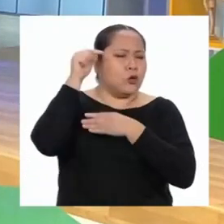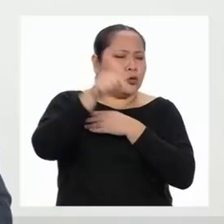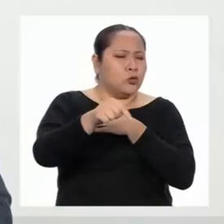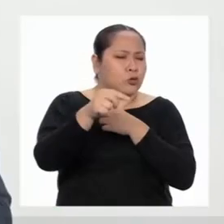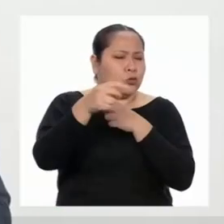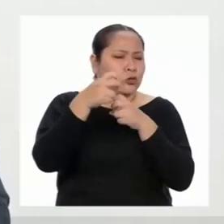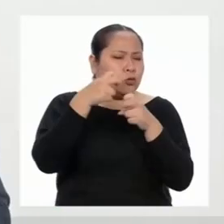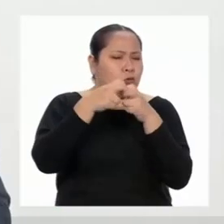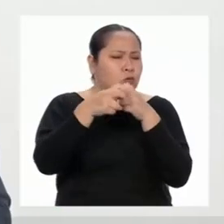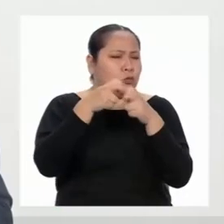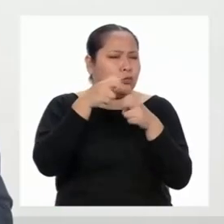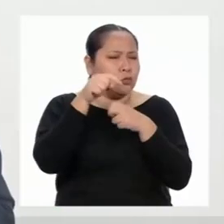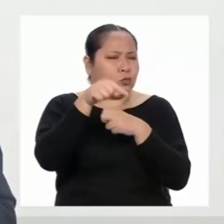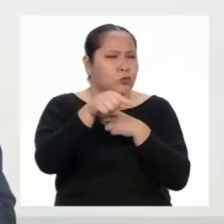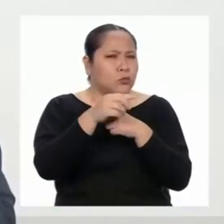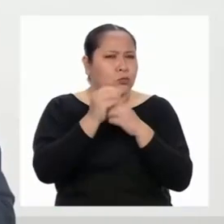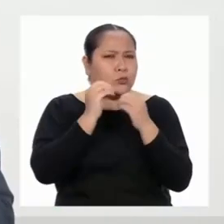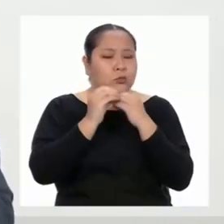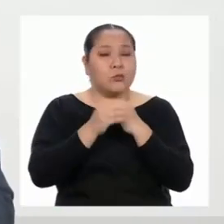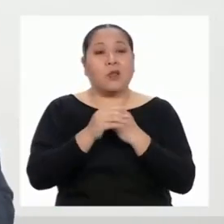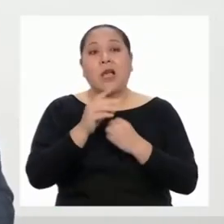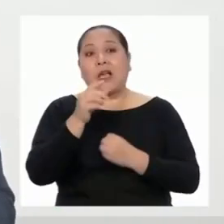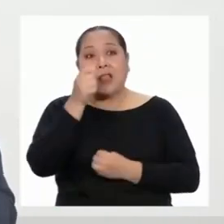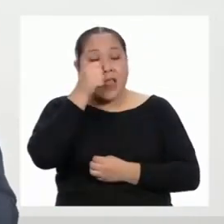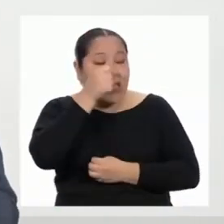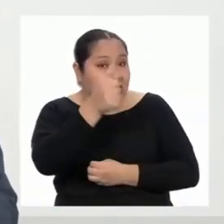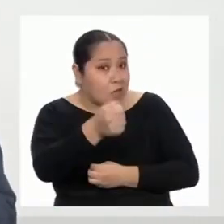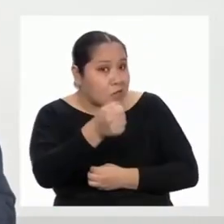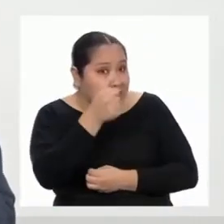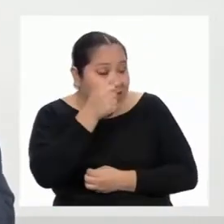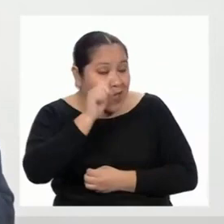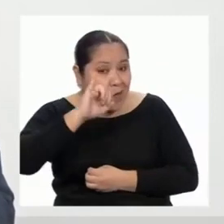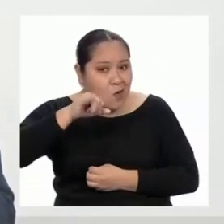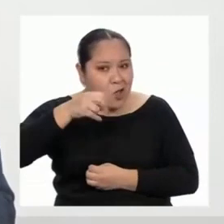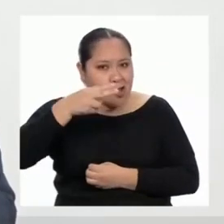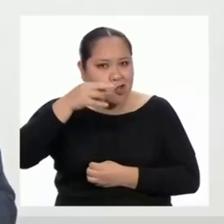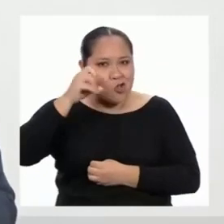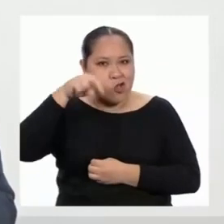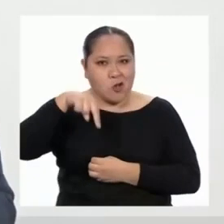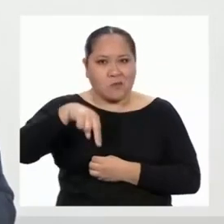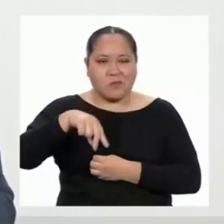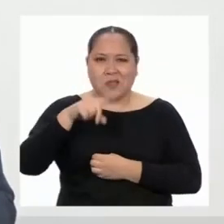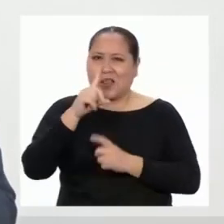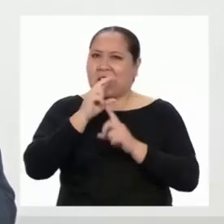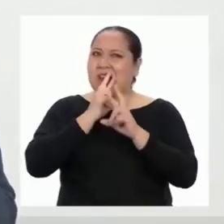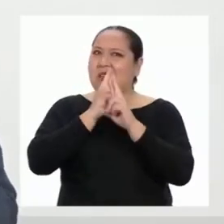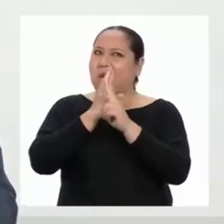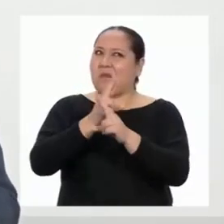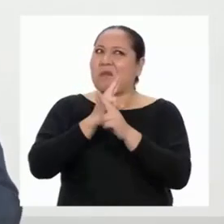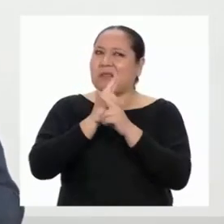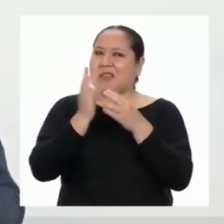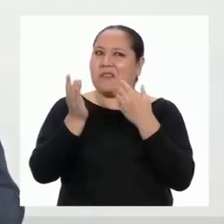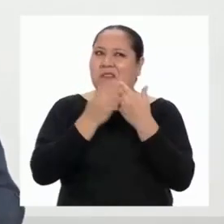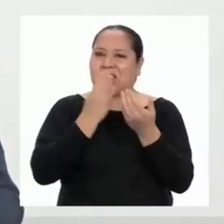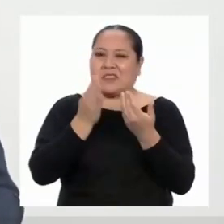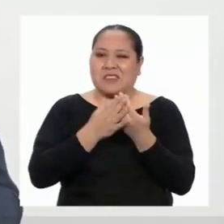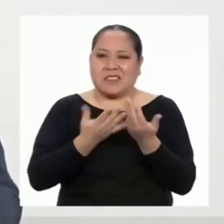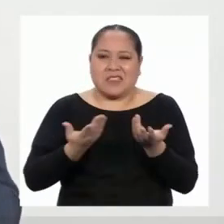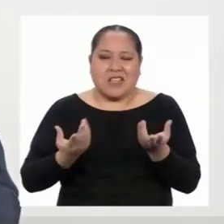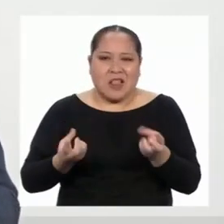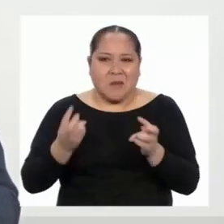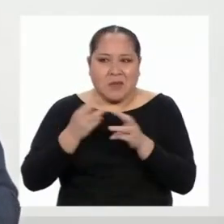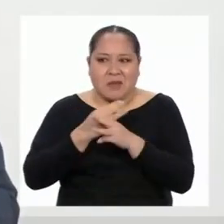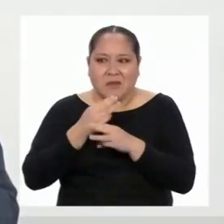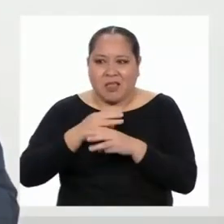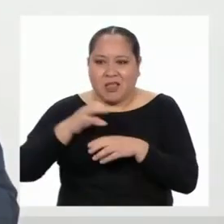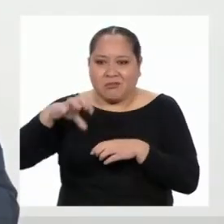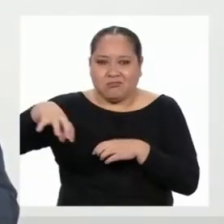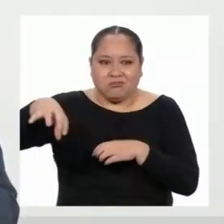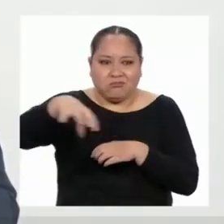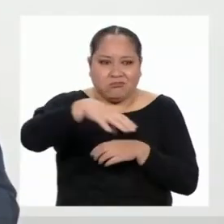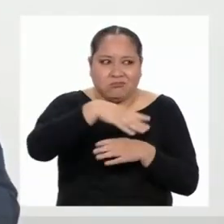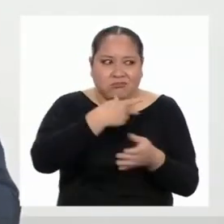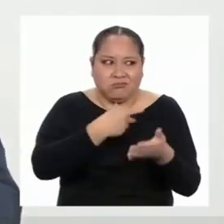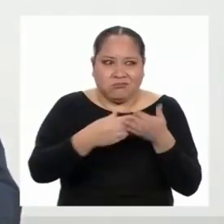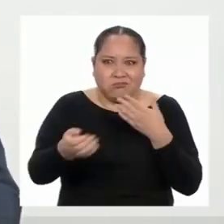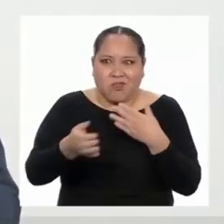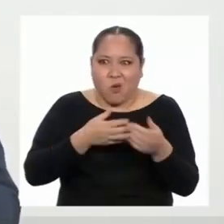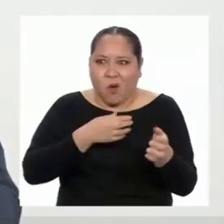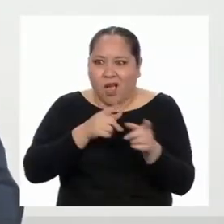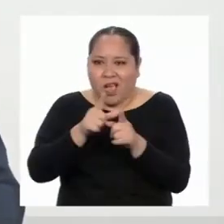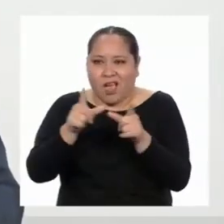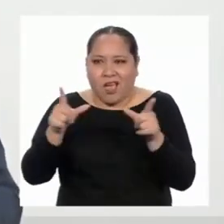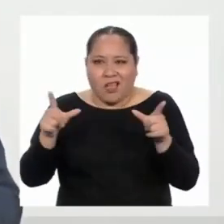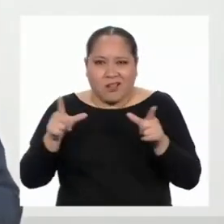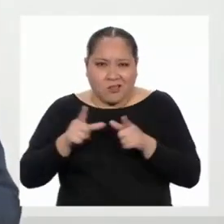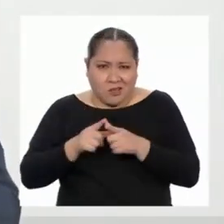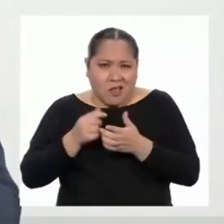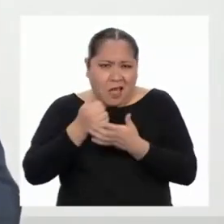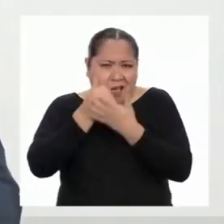situación? Detective John, la respuesta es fácil y es porque la matemática está en todas partes y puede ayudarnos a resolver